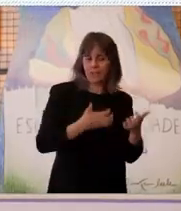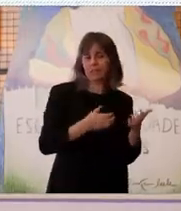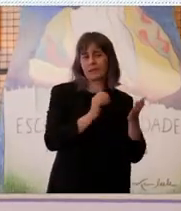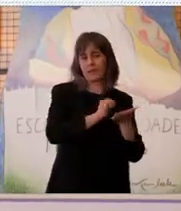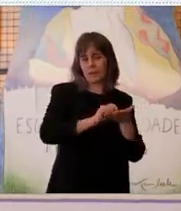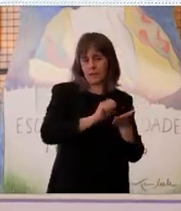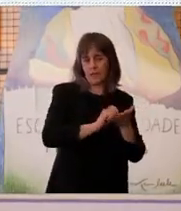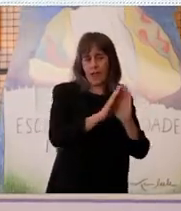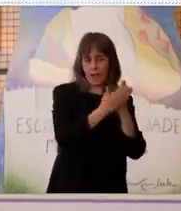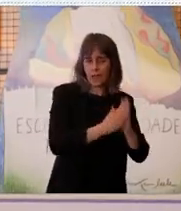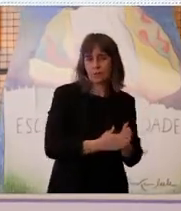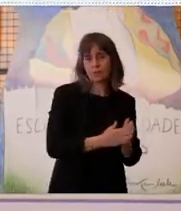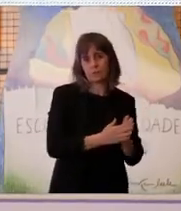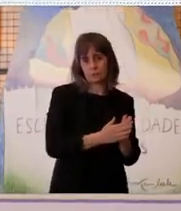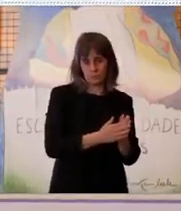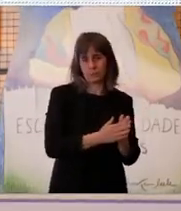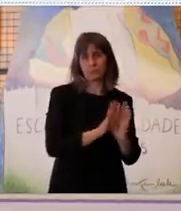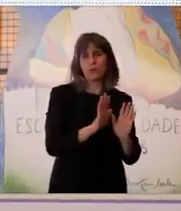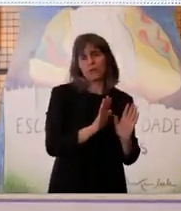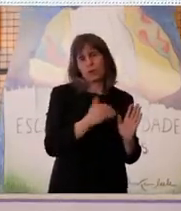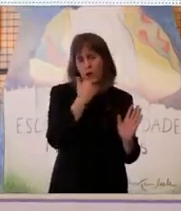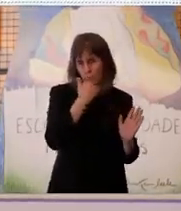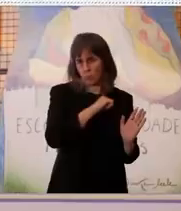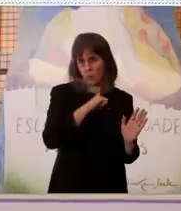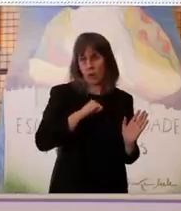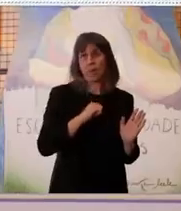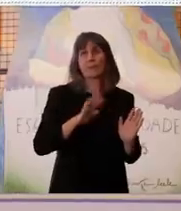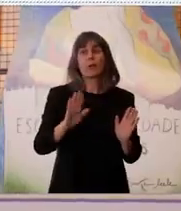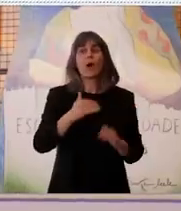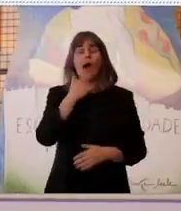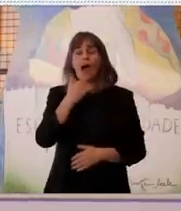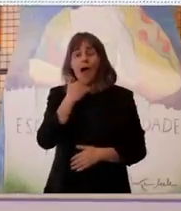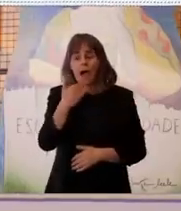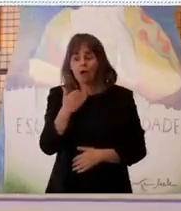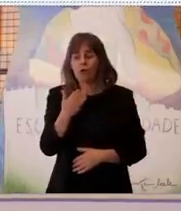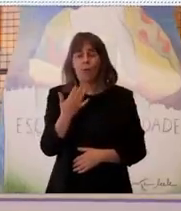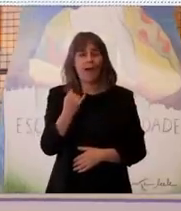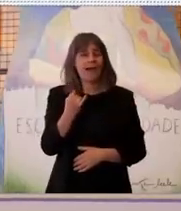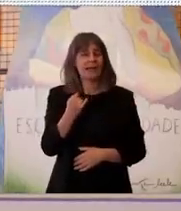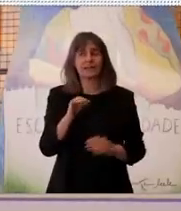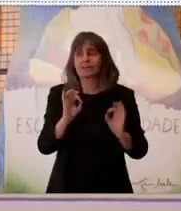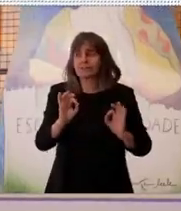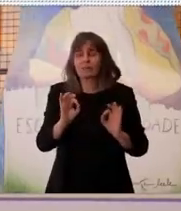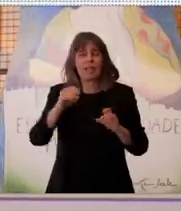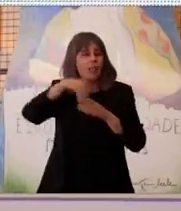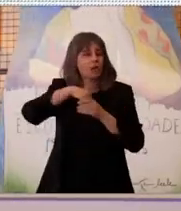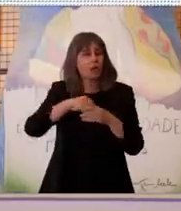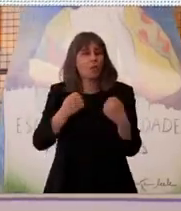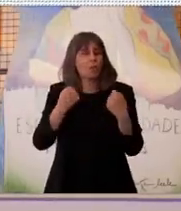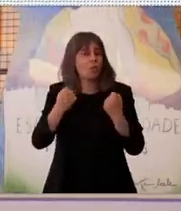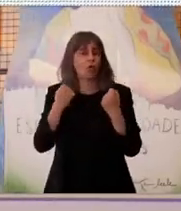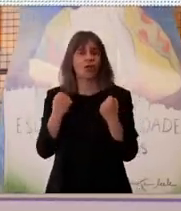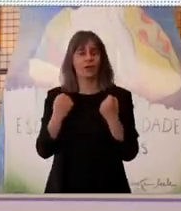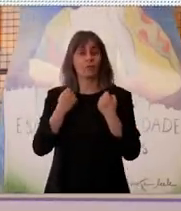también particular pero o sea que hay algo Hay algo ahí en este poder el poder que es